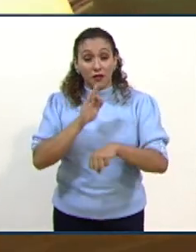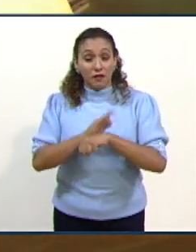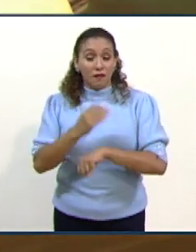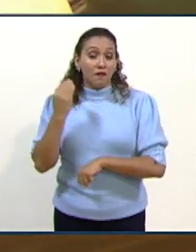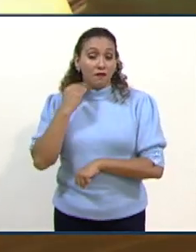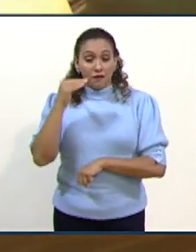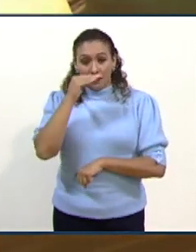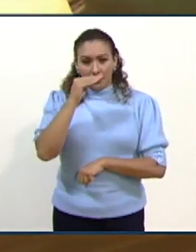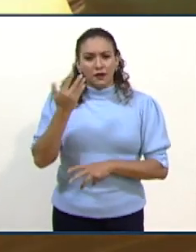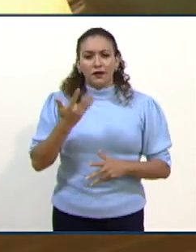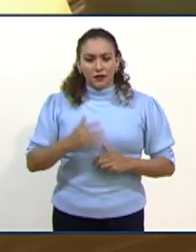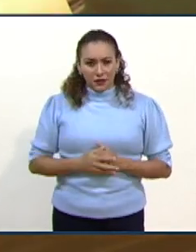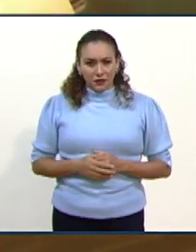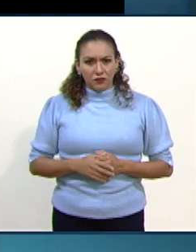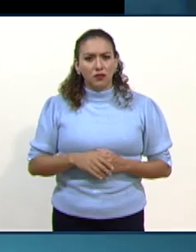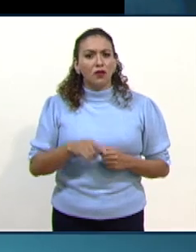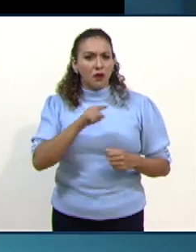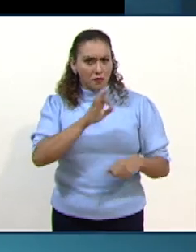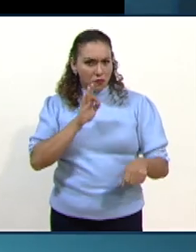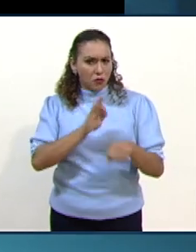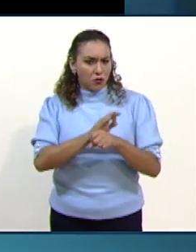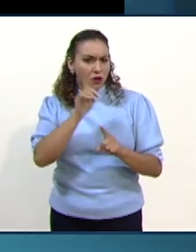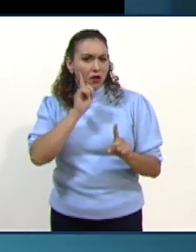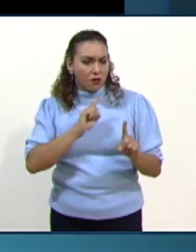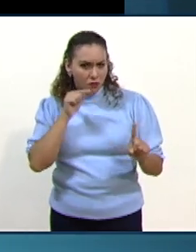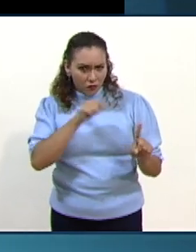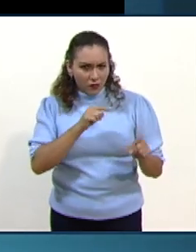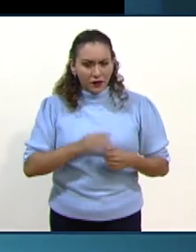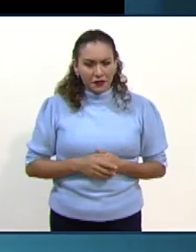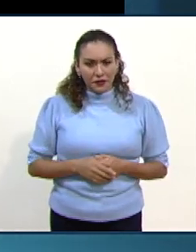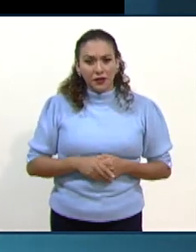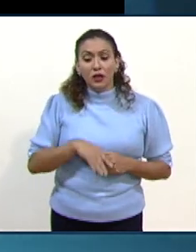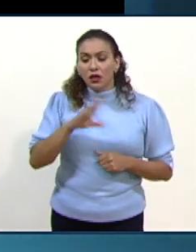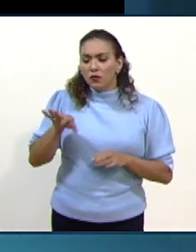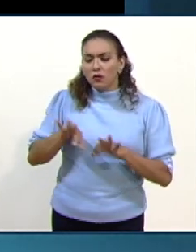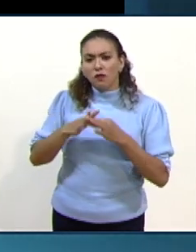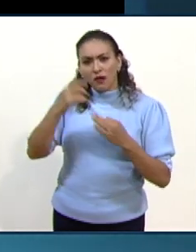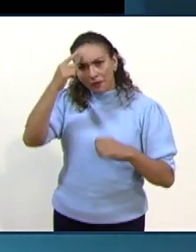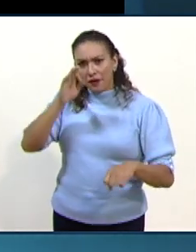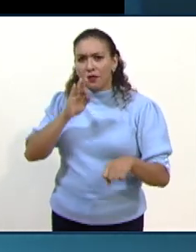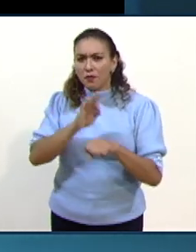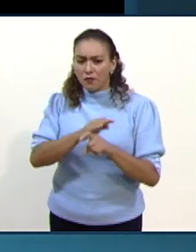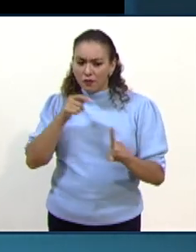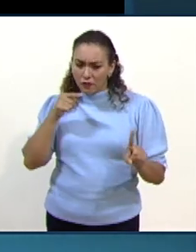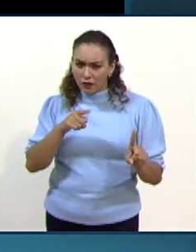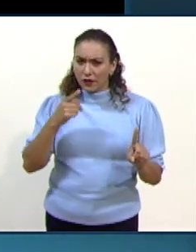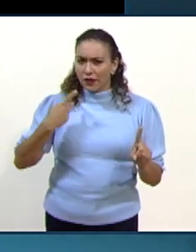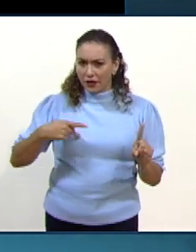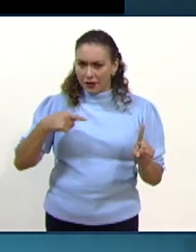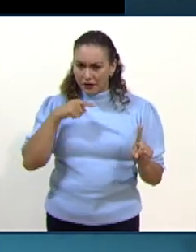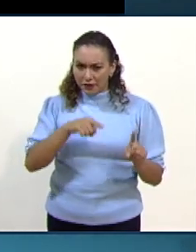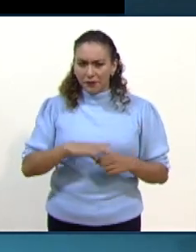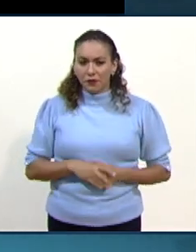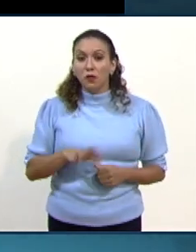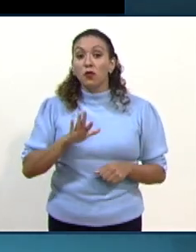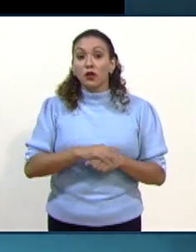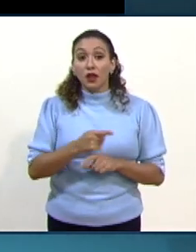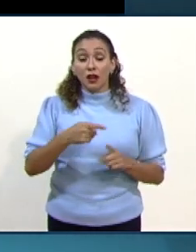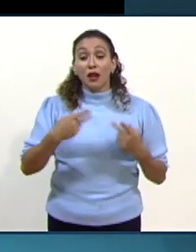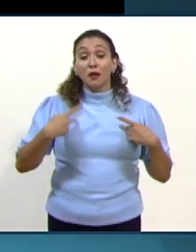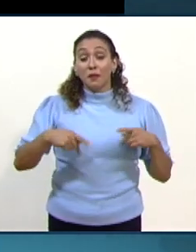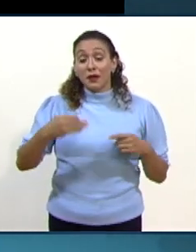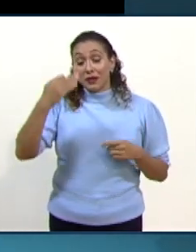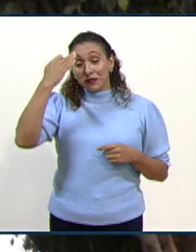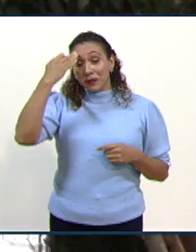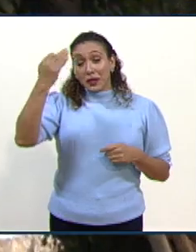la representación legal de la afectada y promovió diversos medios de defensa para que cesara la medida, que se prolongó por más de